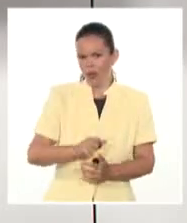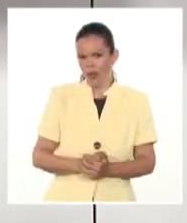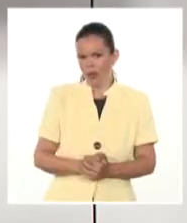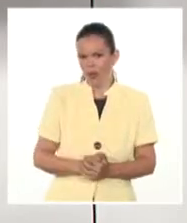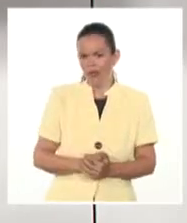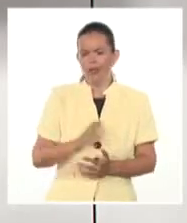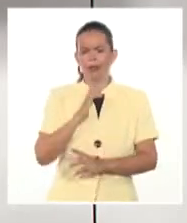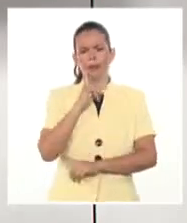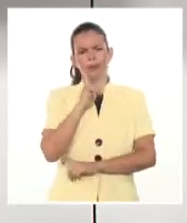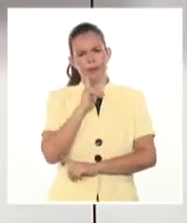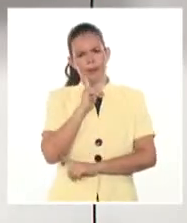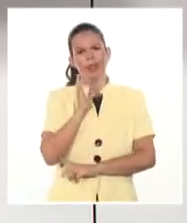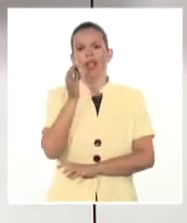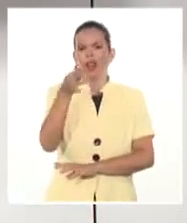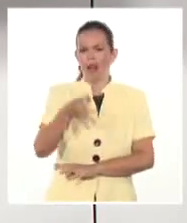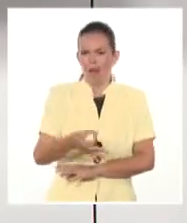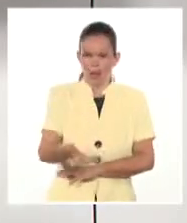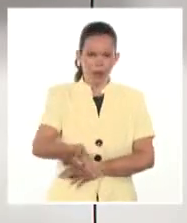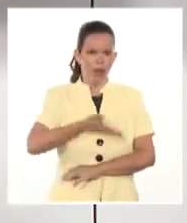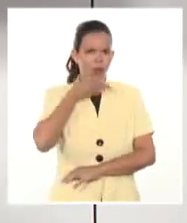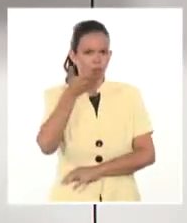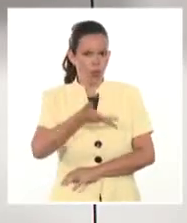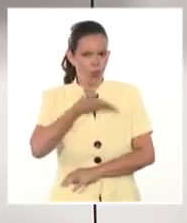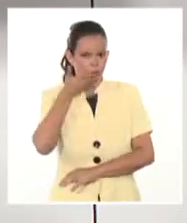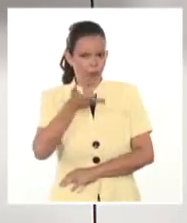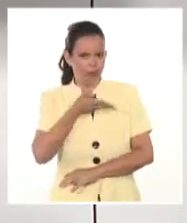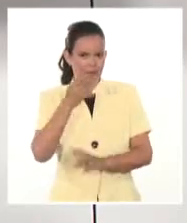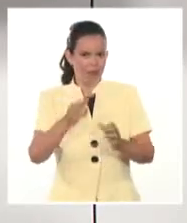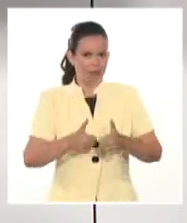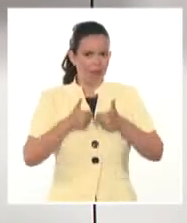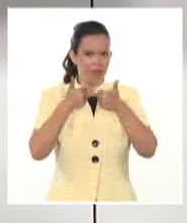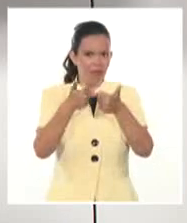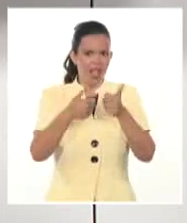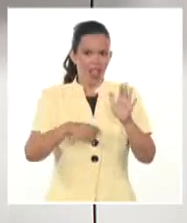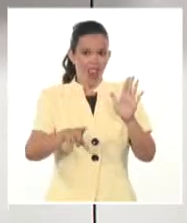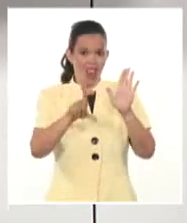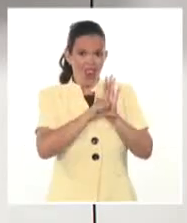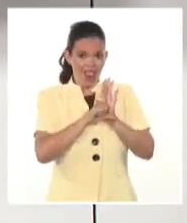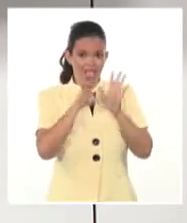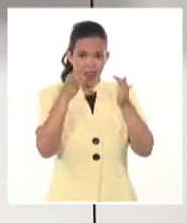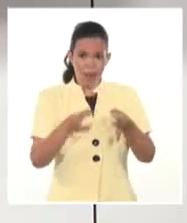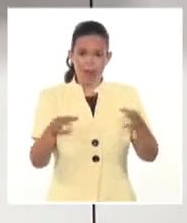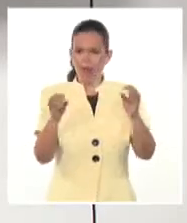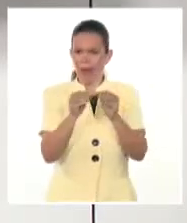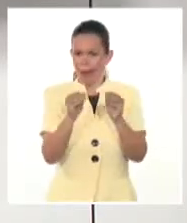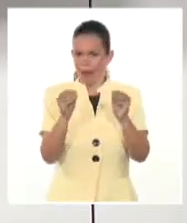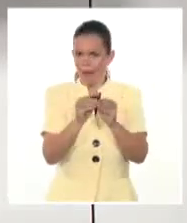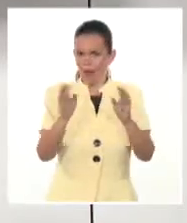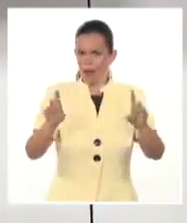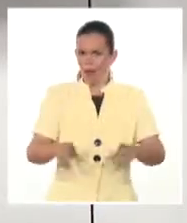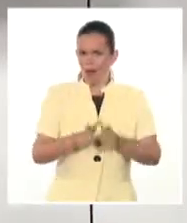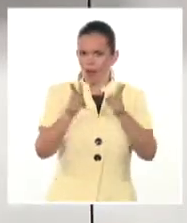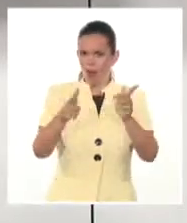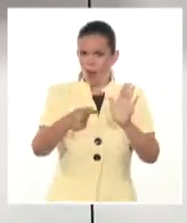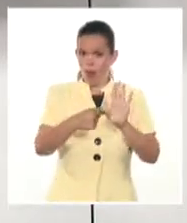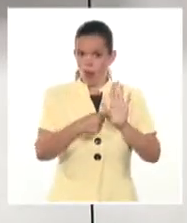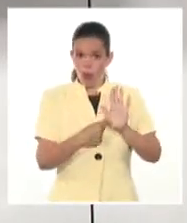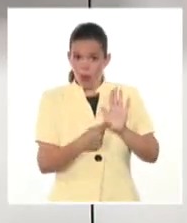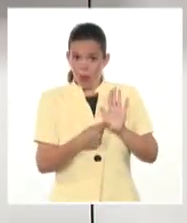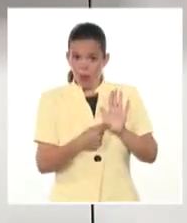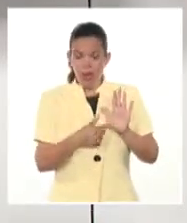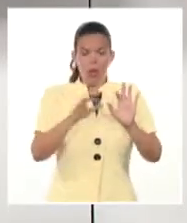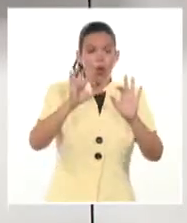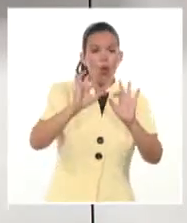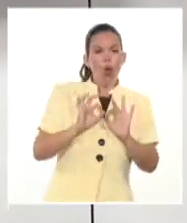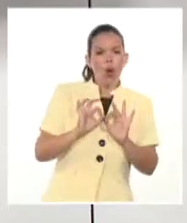debidamente argumentada desde lo constitucional esta medida de Lasso? ¿Es apegada a la ley, como dice el presidente, o es